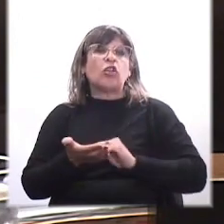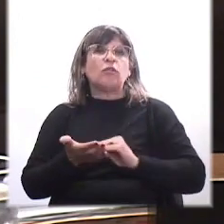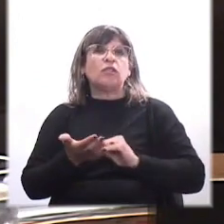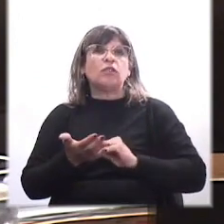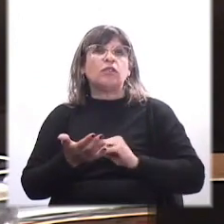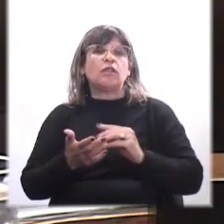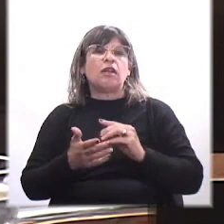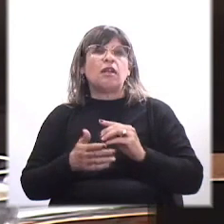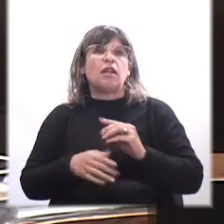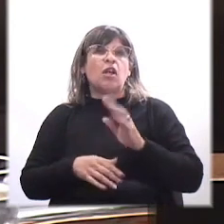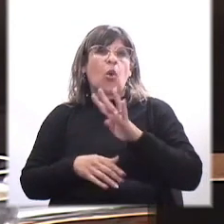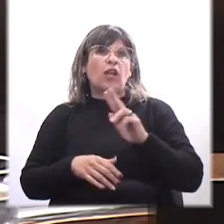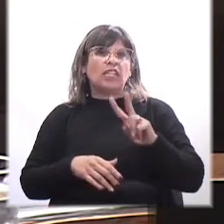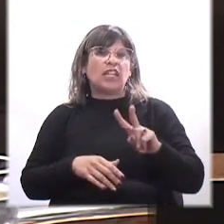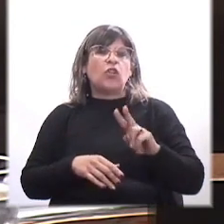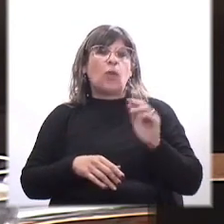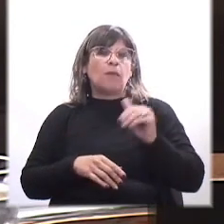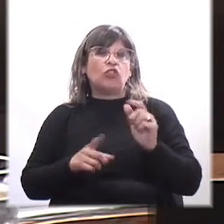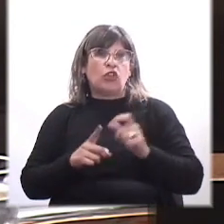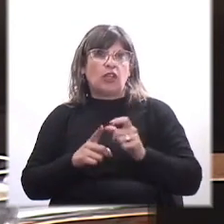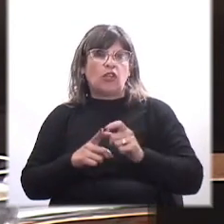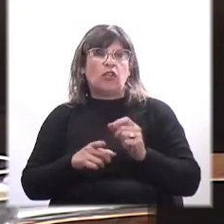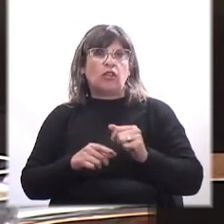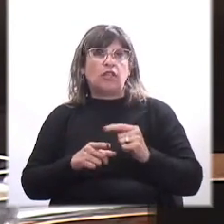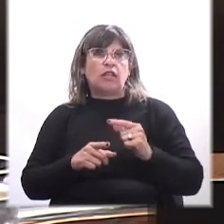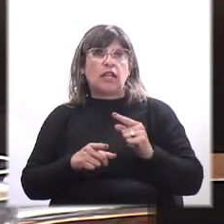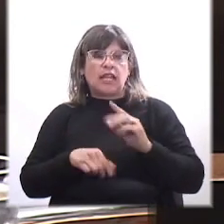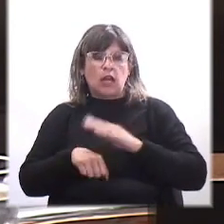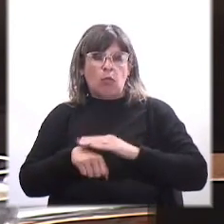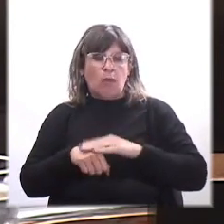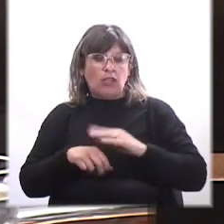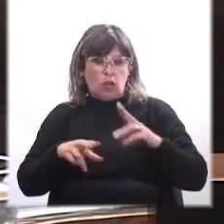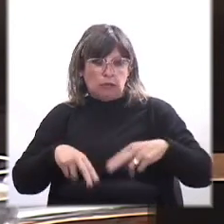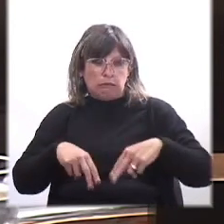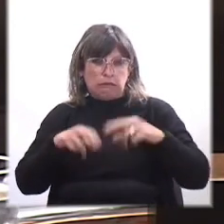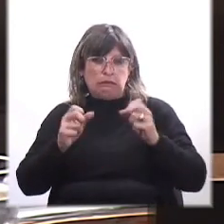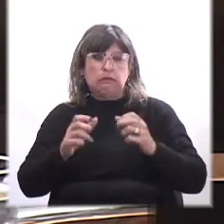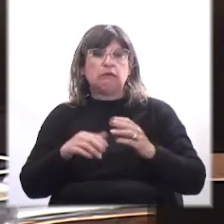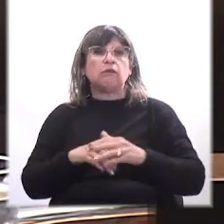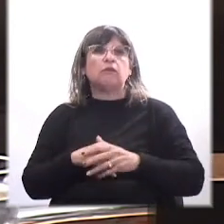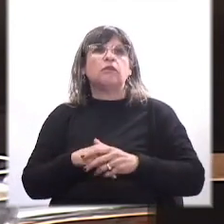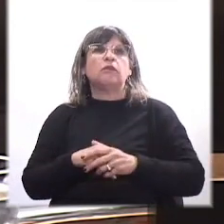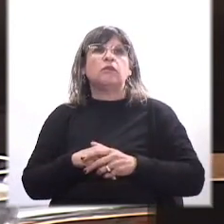tenemos 42 millones de dólares al momento de la auditoría,